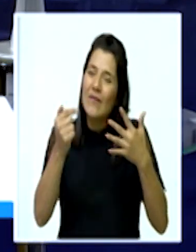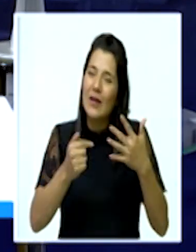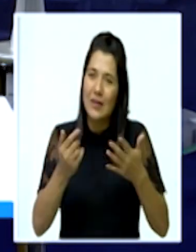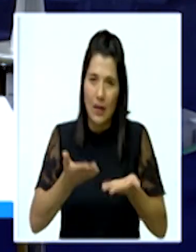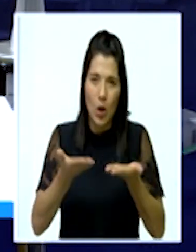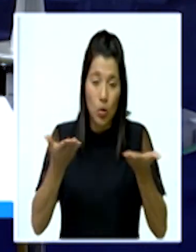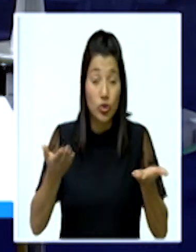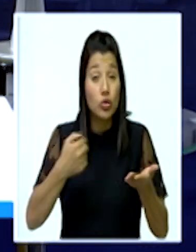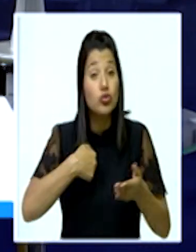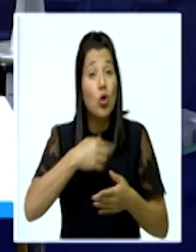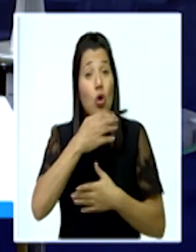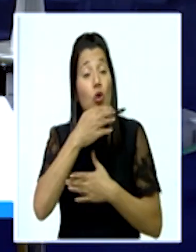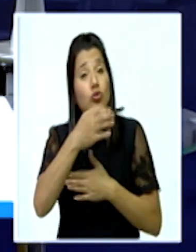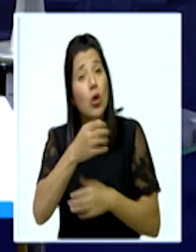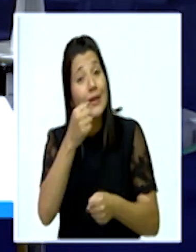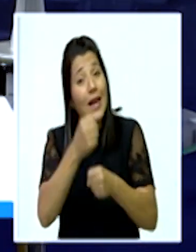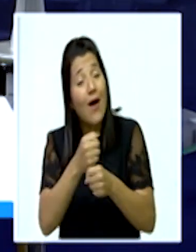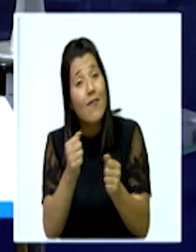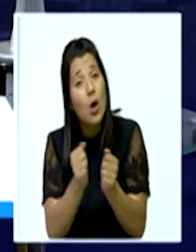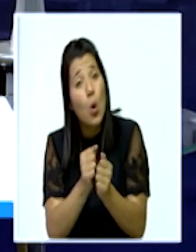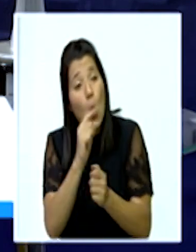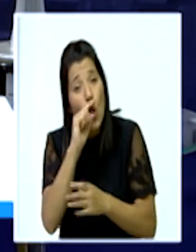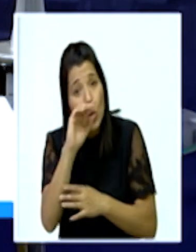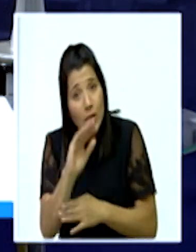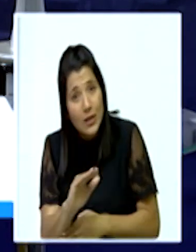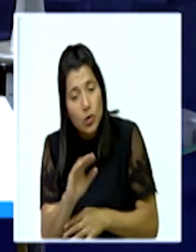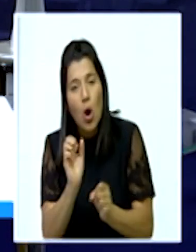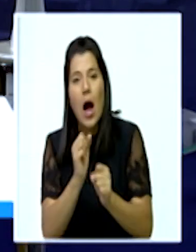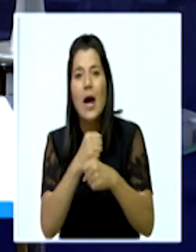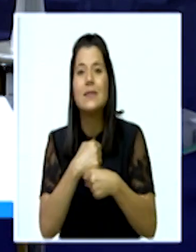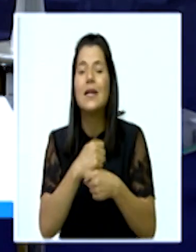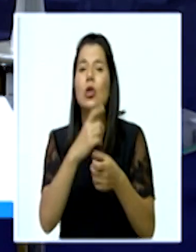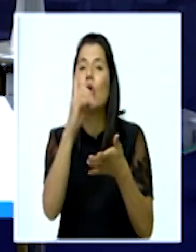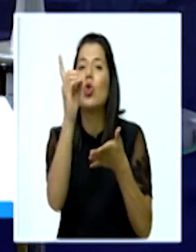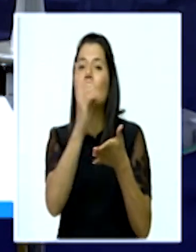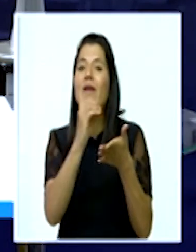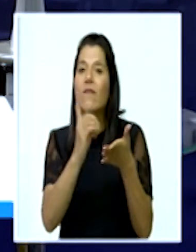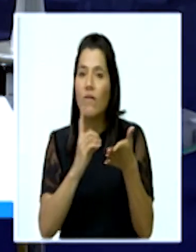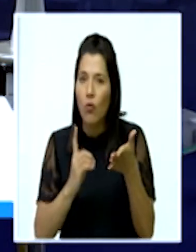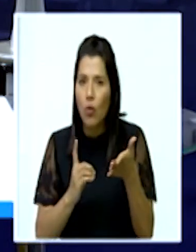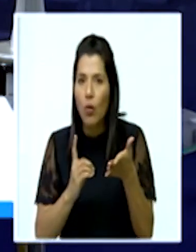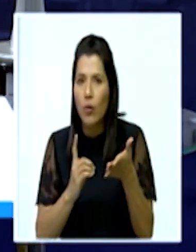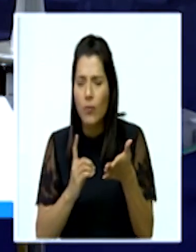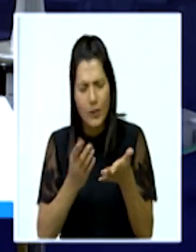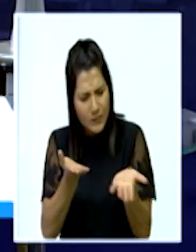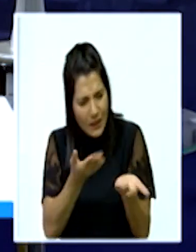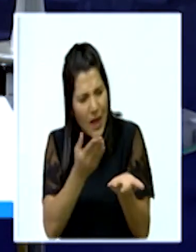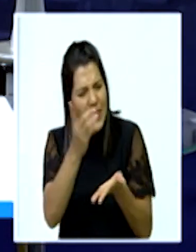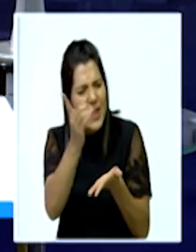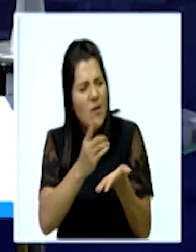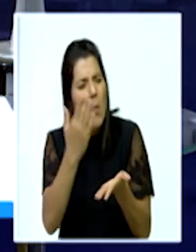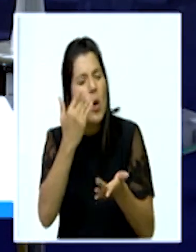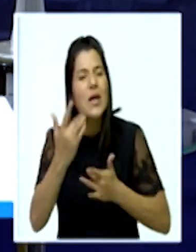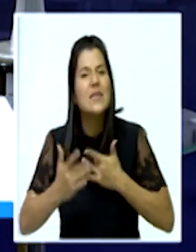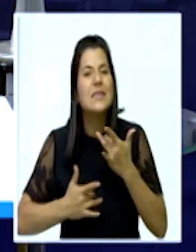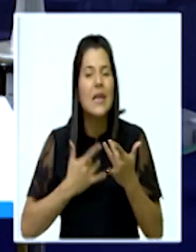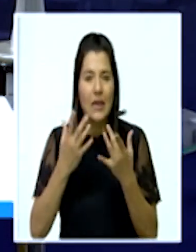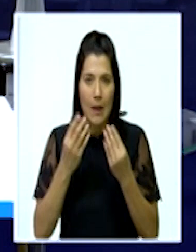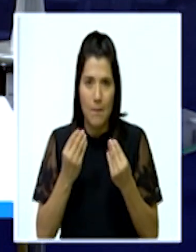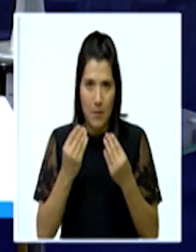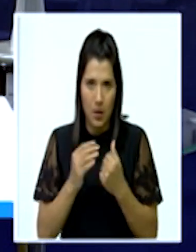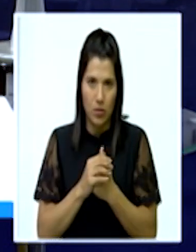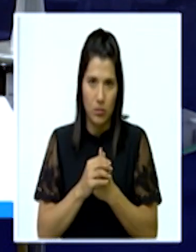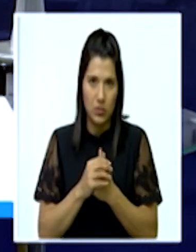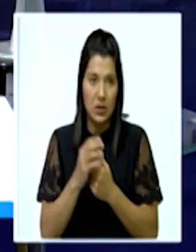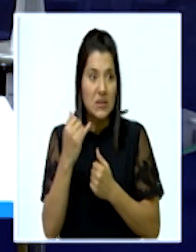aconsejo es que trabaje con el niño haciendo un dibujo de a qué es lo que le tiene miedo y que dibujen, digamos, si el miedo fuera un